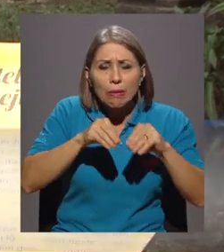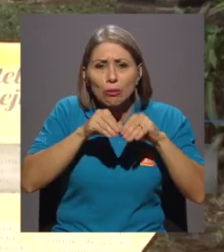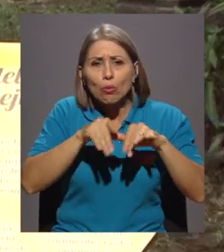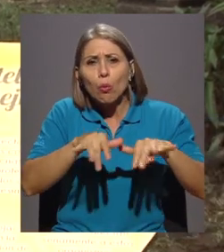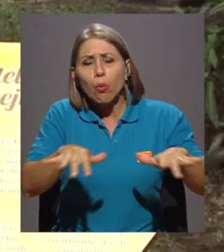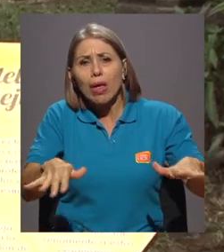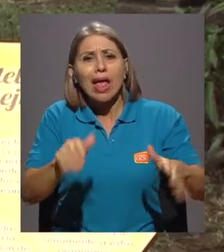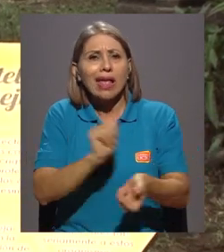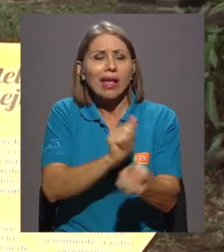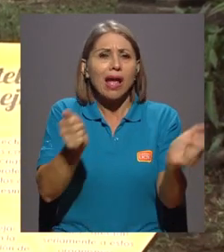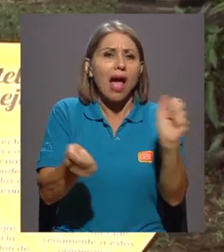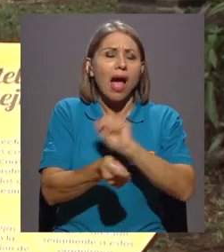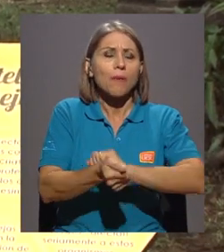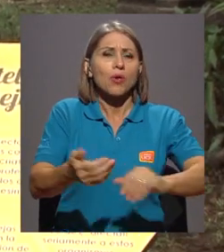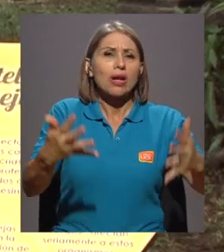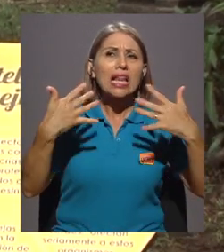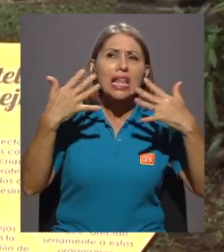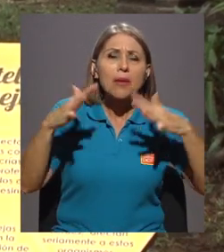cambio climático,